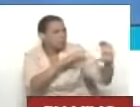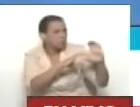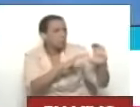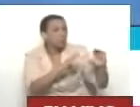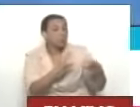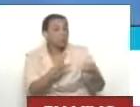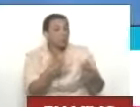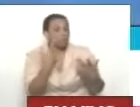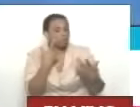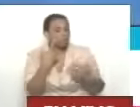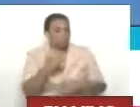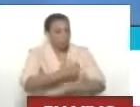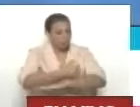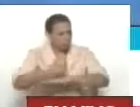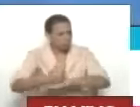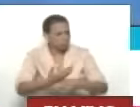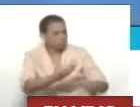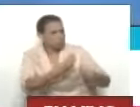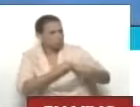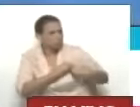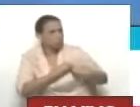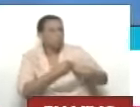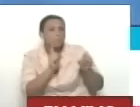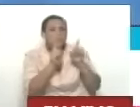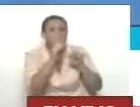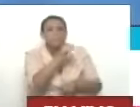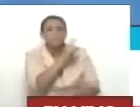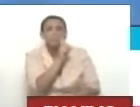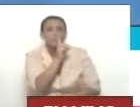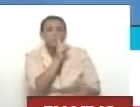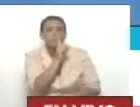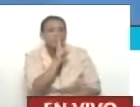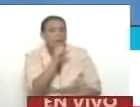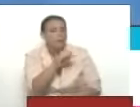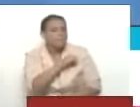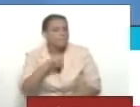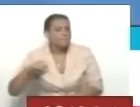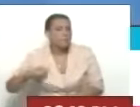conversaciones con nosotros de manera reservada y privada.